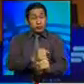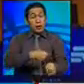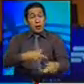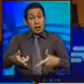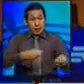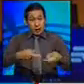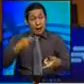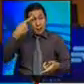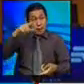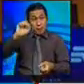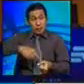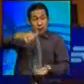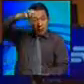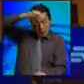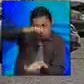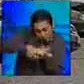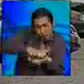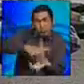venta del acero inservible.